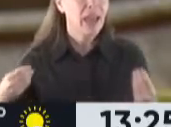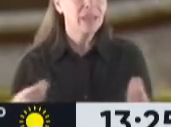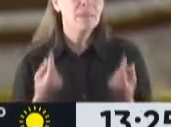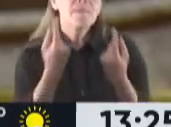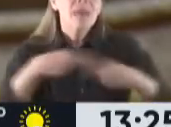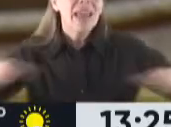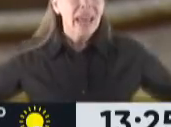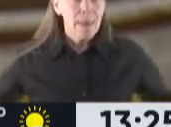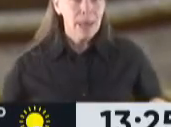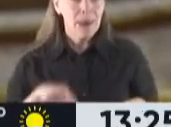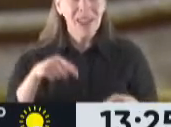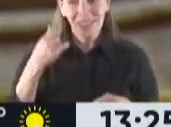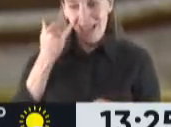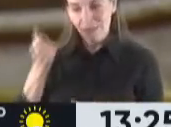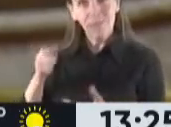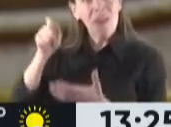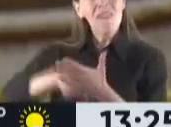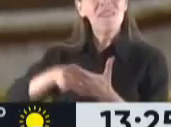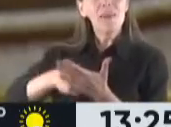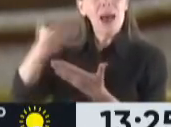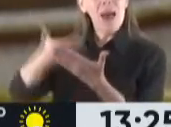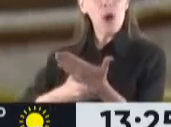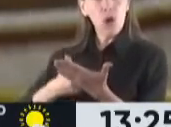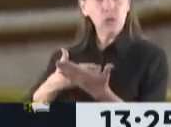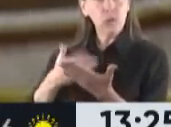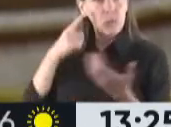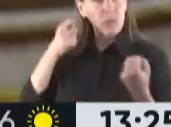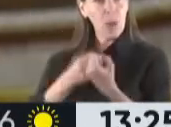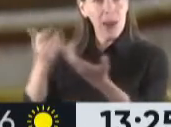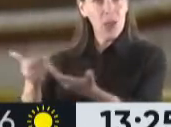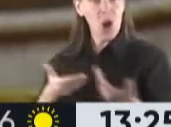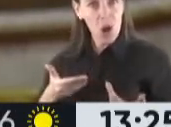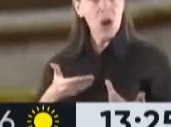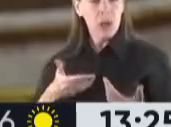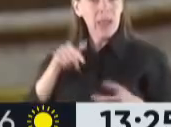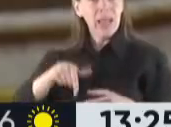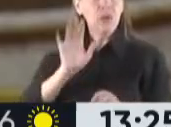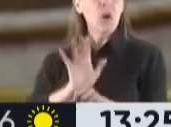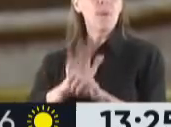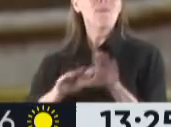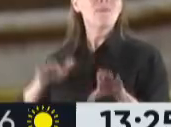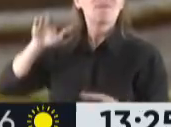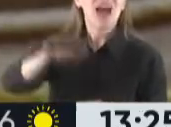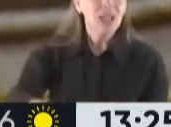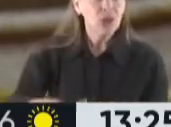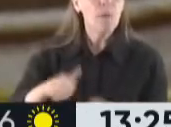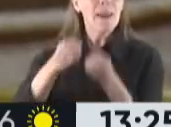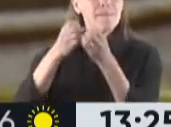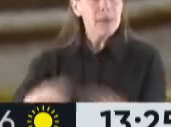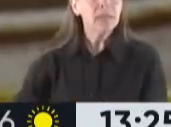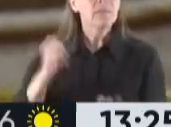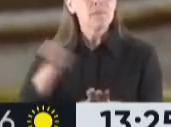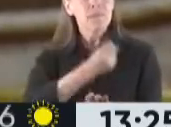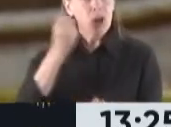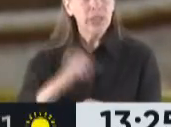primas críticas. Acabamos de firmar un memorando de entendimiento sobre esta cuestión. Es un paso importante de gran calado y